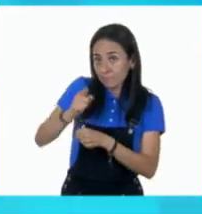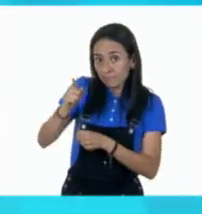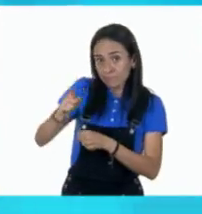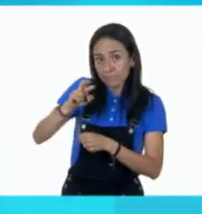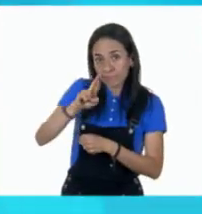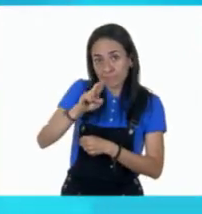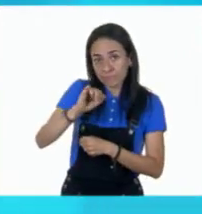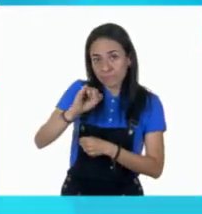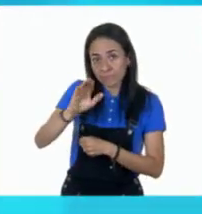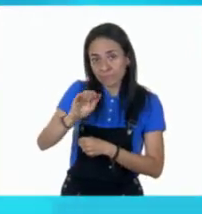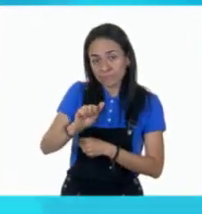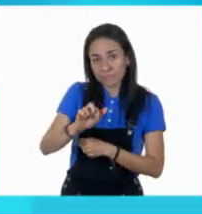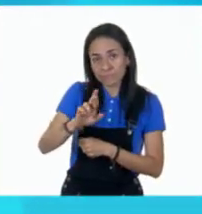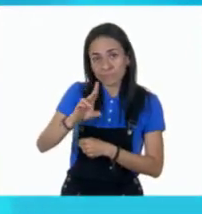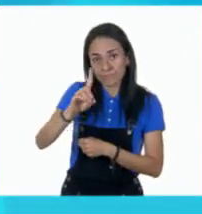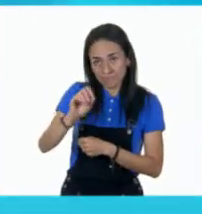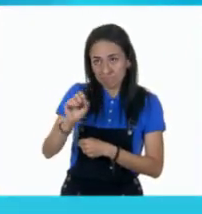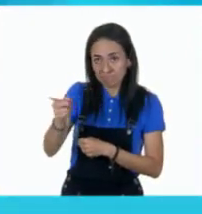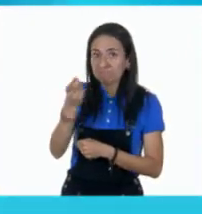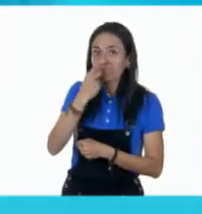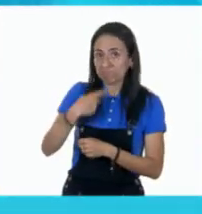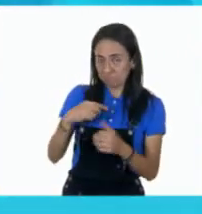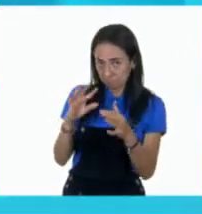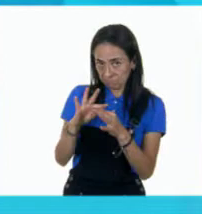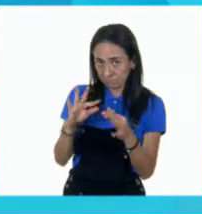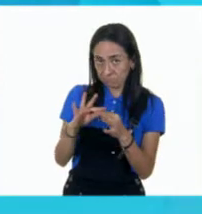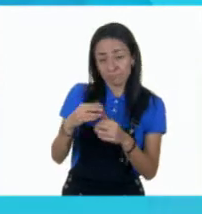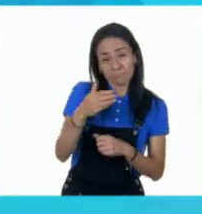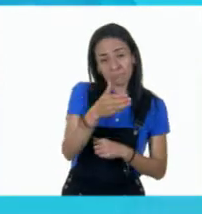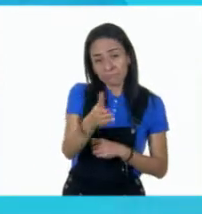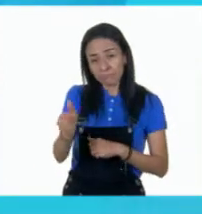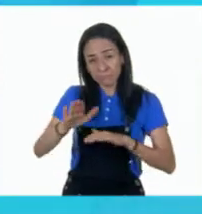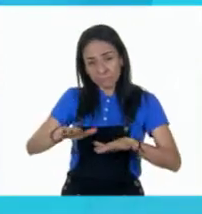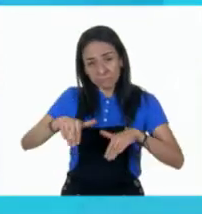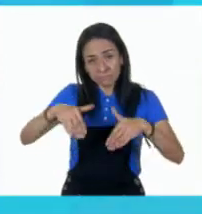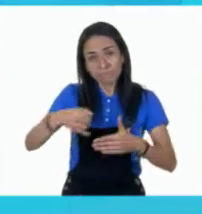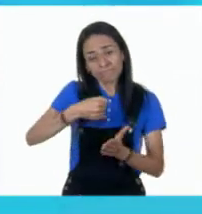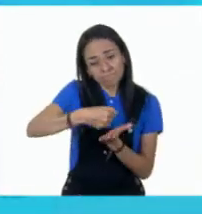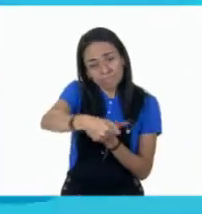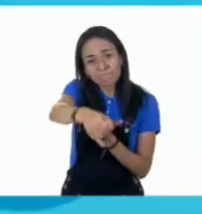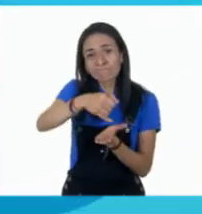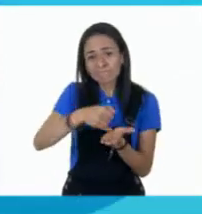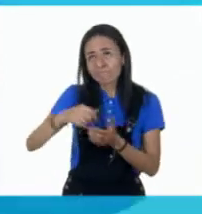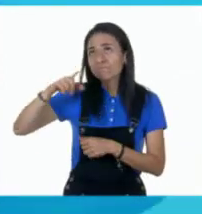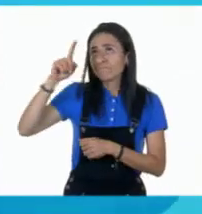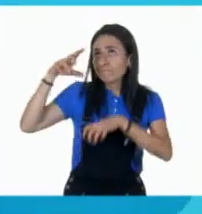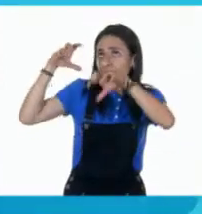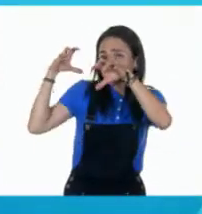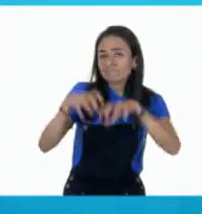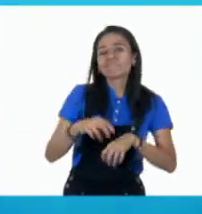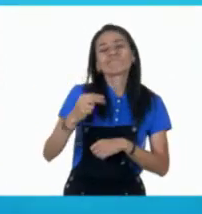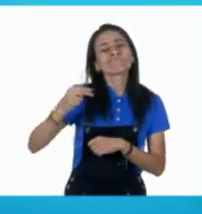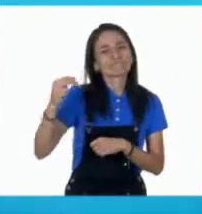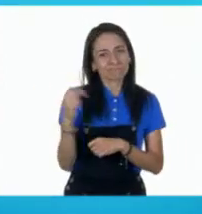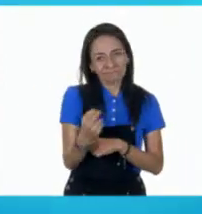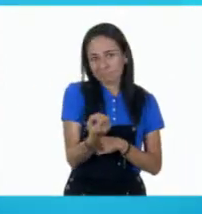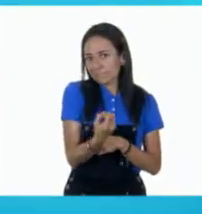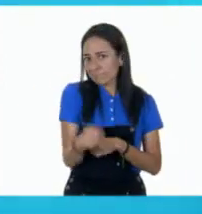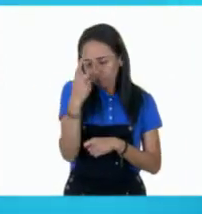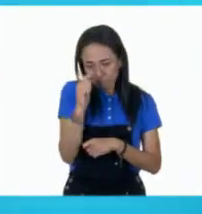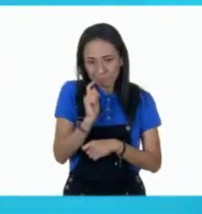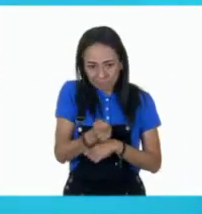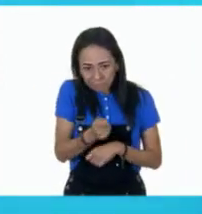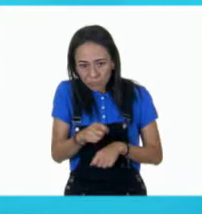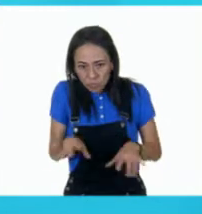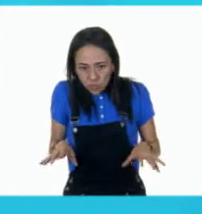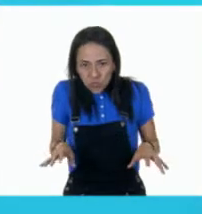me platicó que en el campo las siembras necesitan el agua para crecer. Eso me hizo pensar